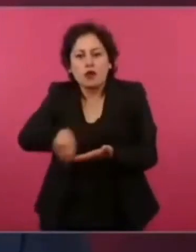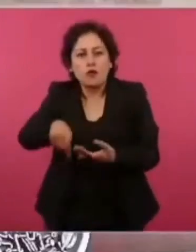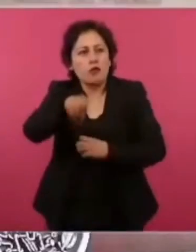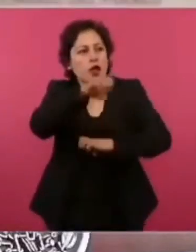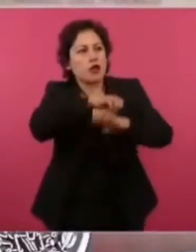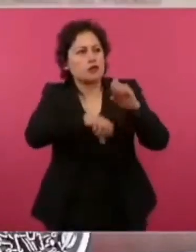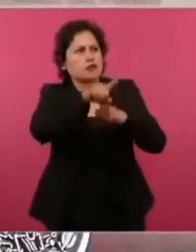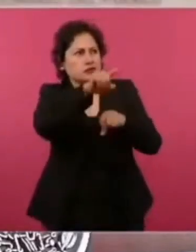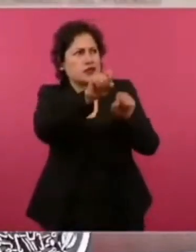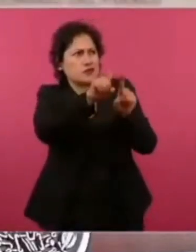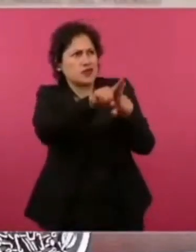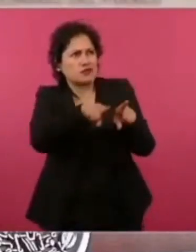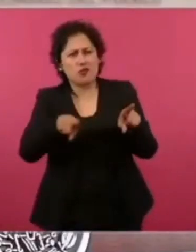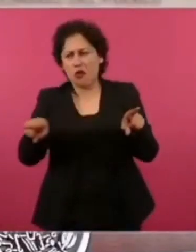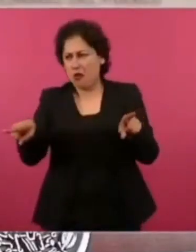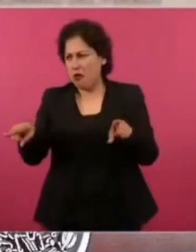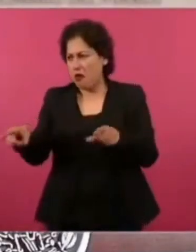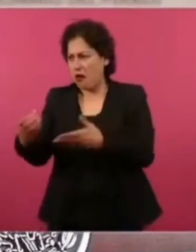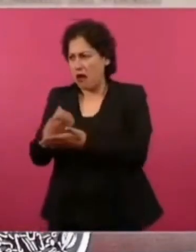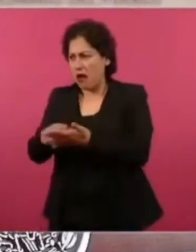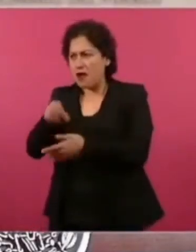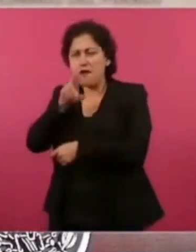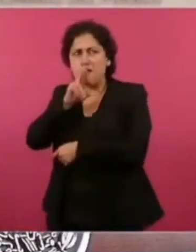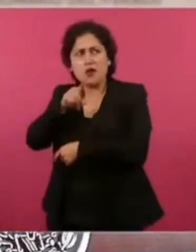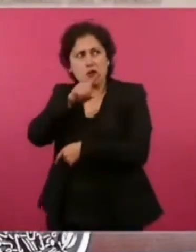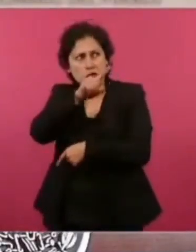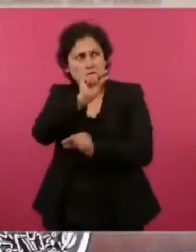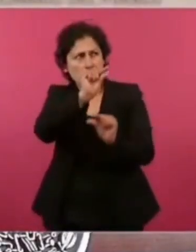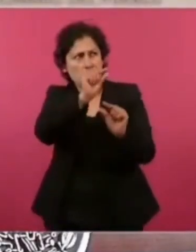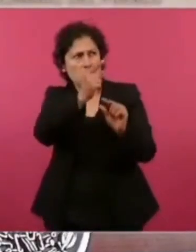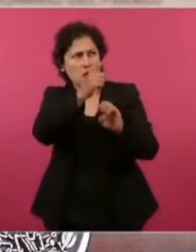se beneficie el comercio. Gracias a eso,